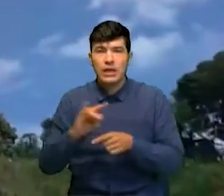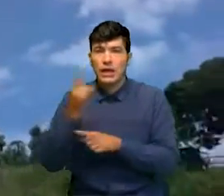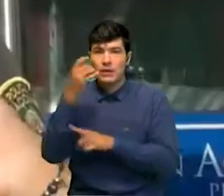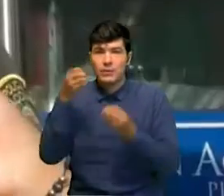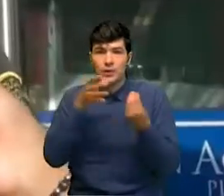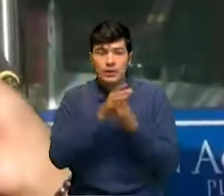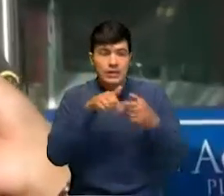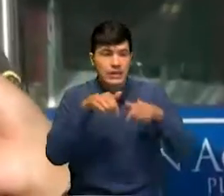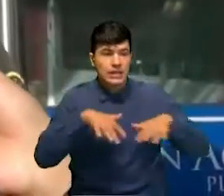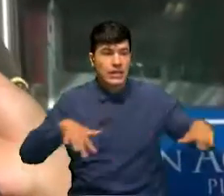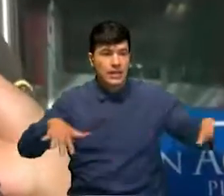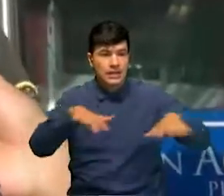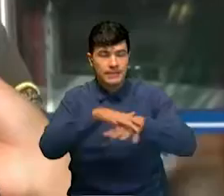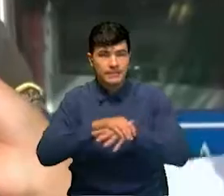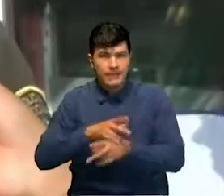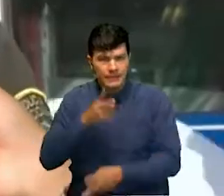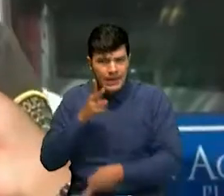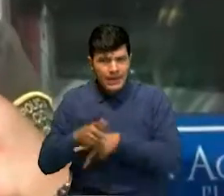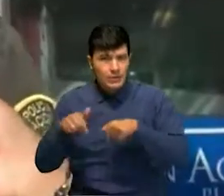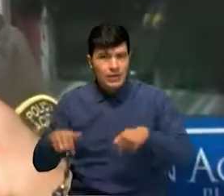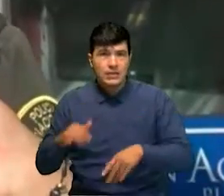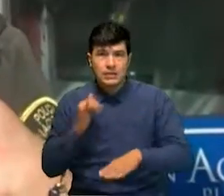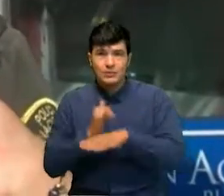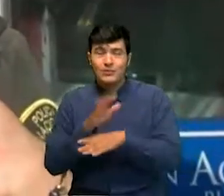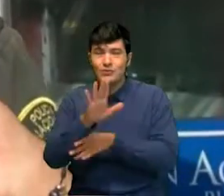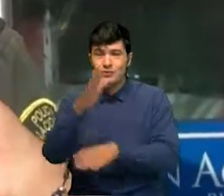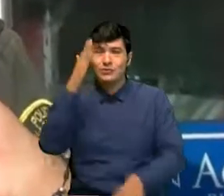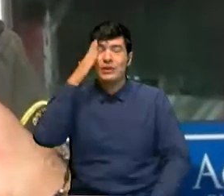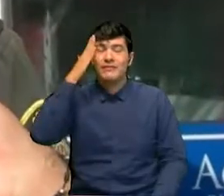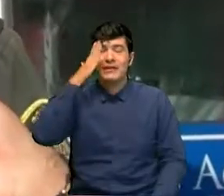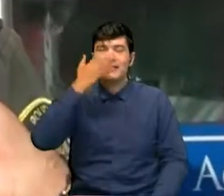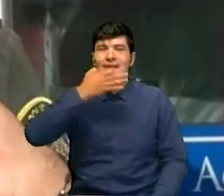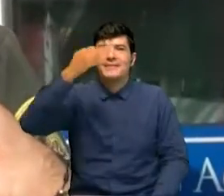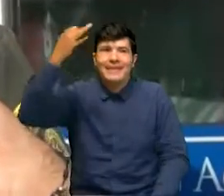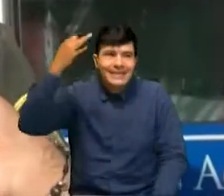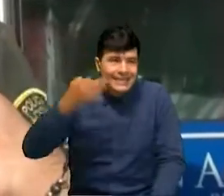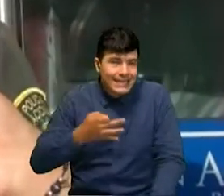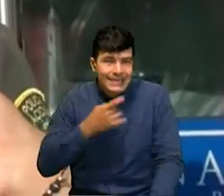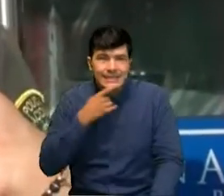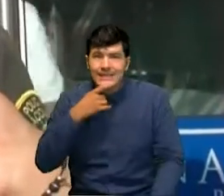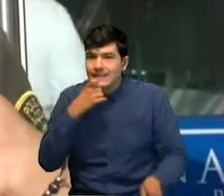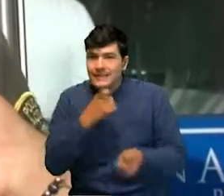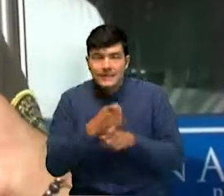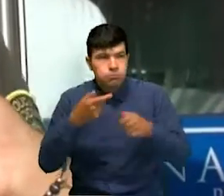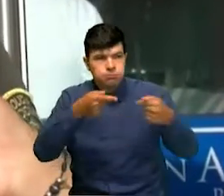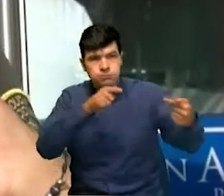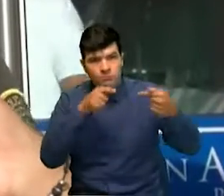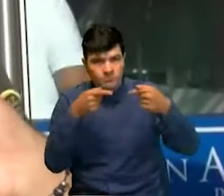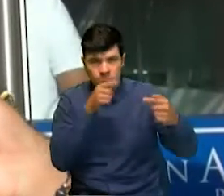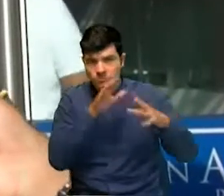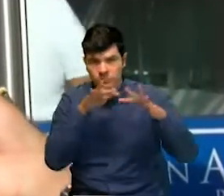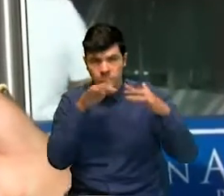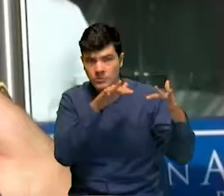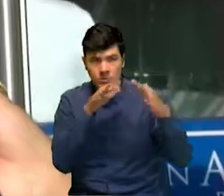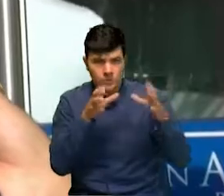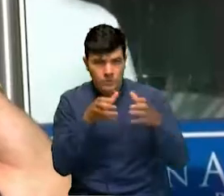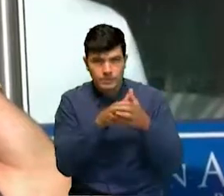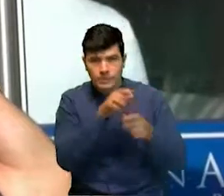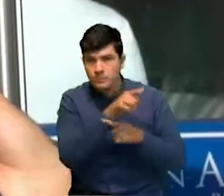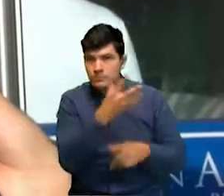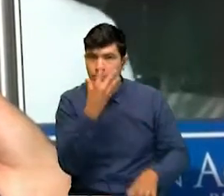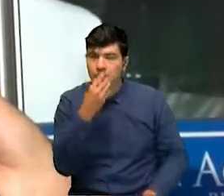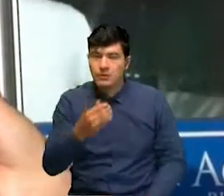peligro contra la institución es latente ustedes muy bien saben la afrenta que nosotros tenemos con estos grupos delincuenciales que es histórico